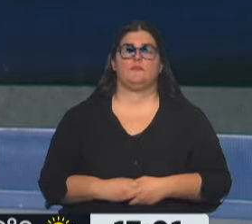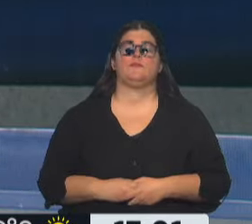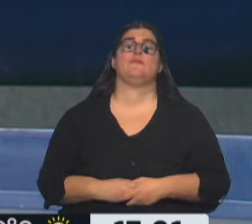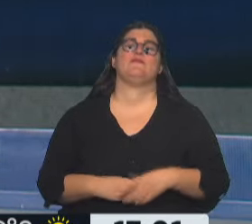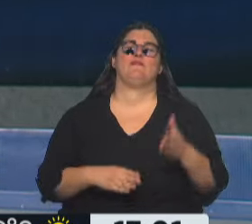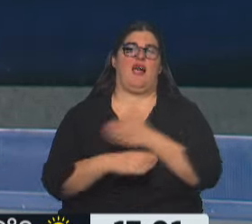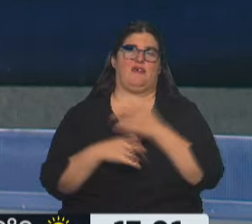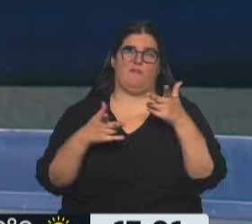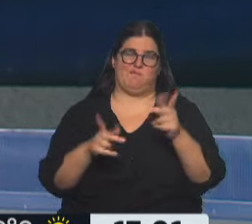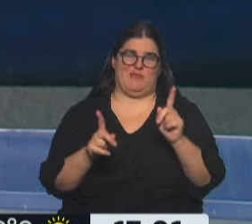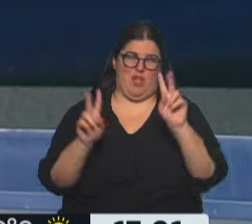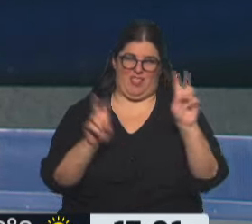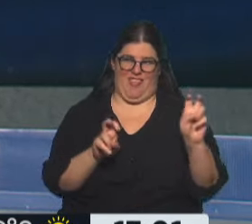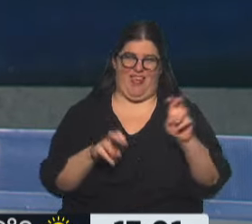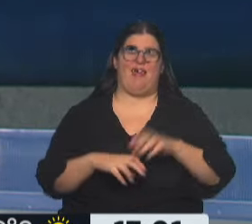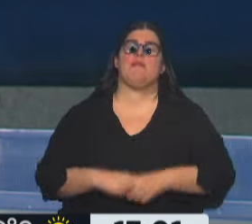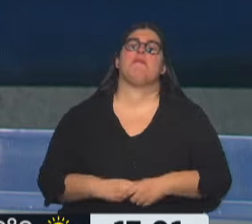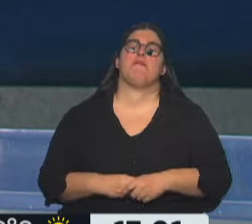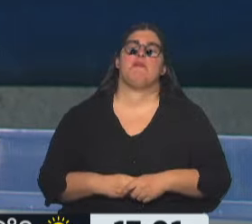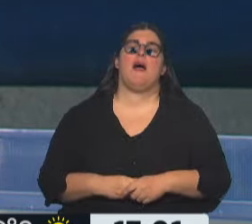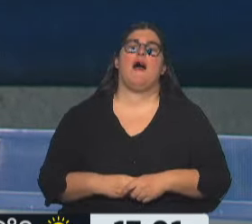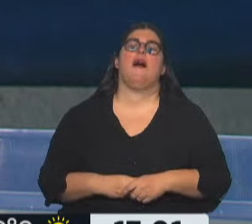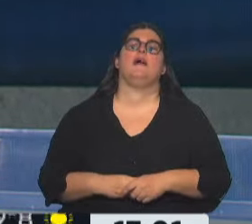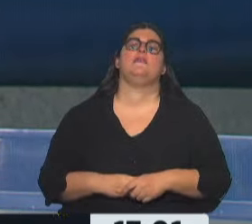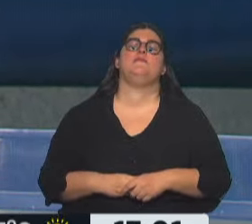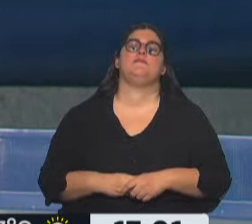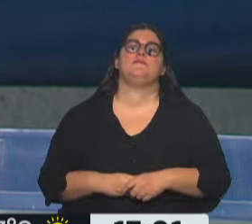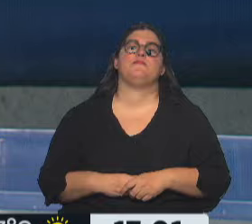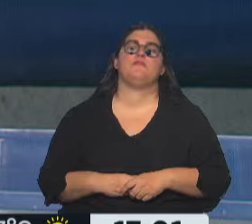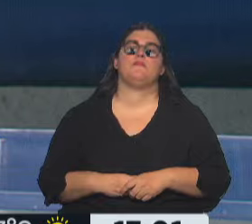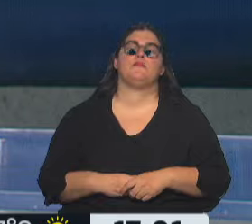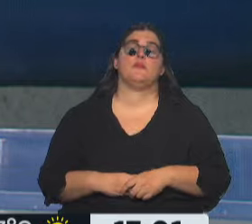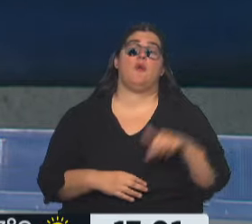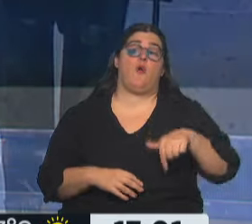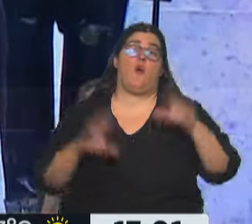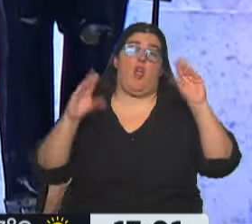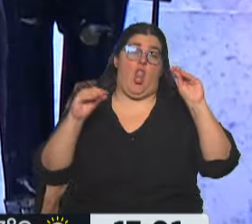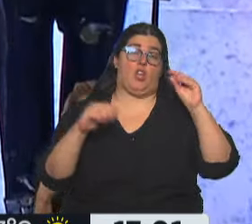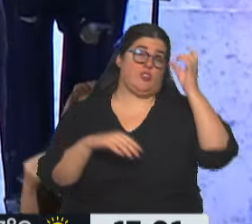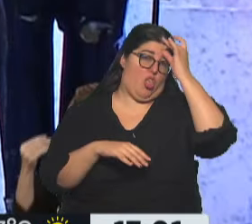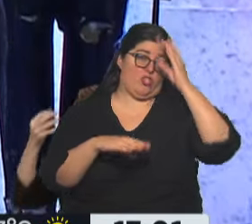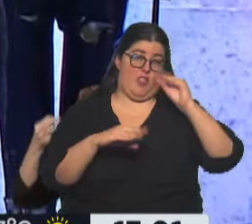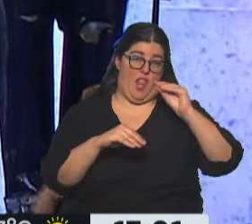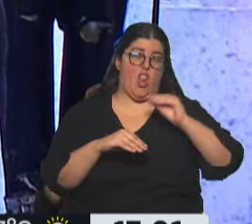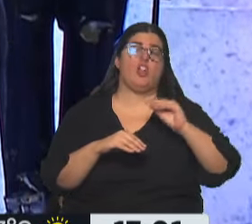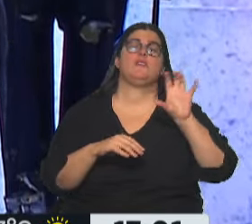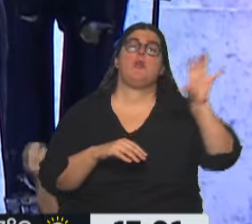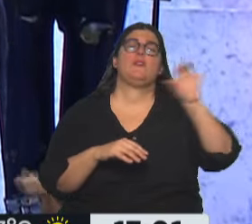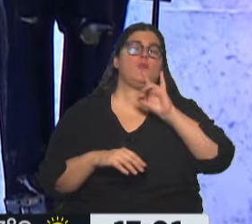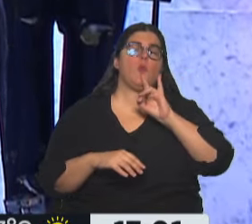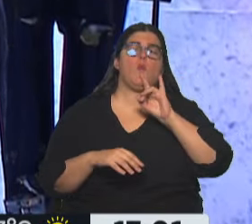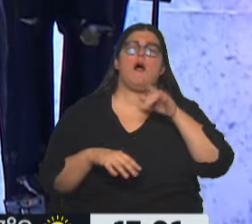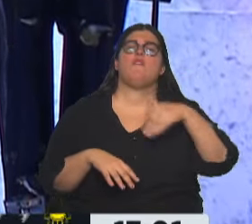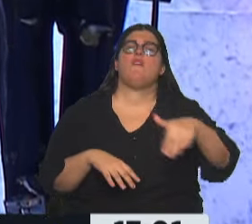El tema se lo habíamos adelantado ni bien comenzamos esta edición de Noticias, lo que sucederá a medianoche en la provincia de Tucumán, allí